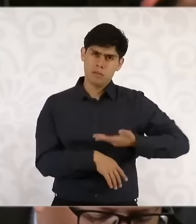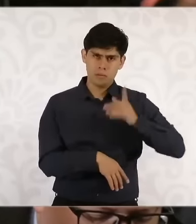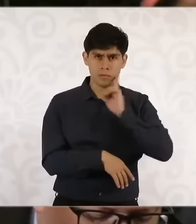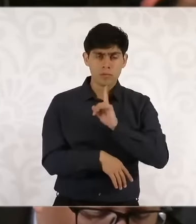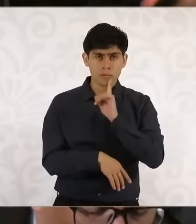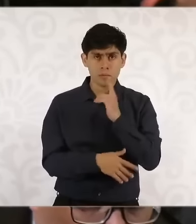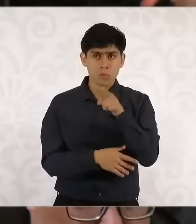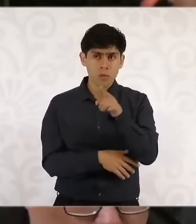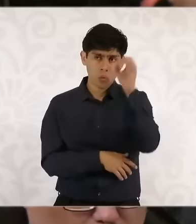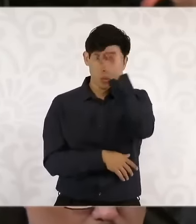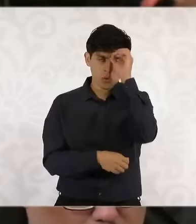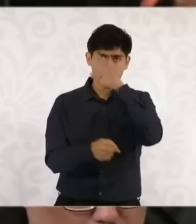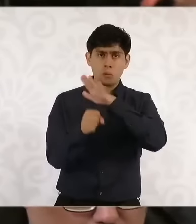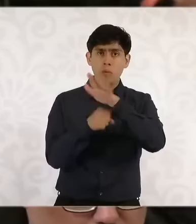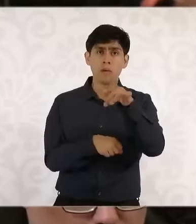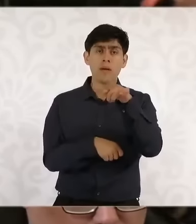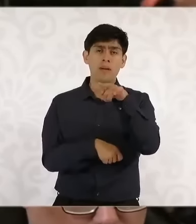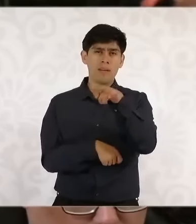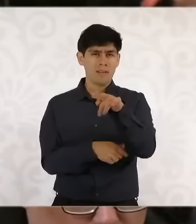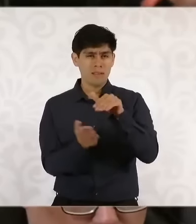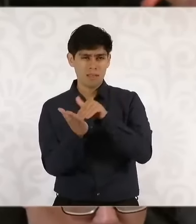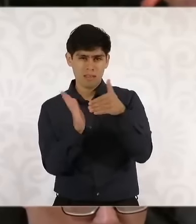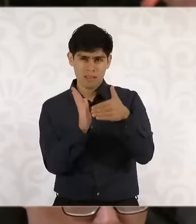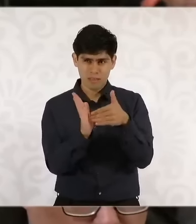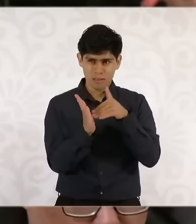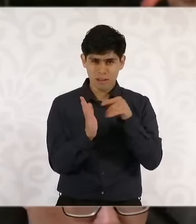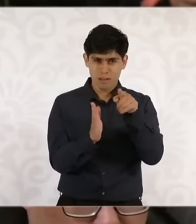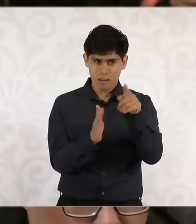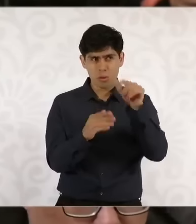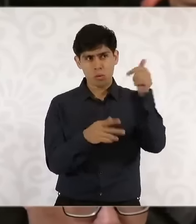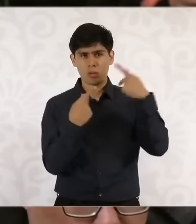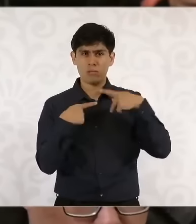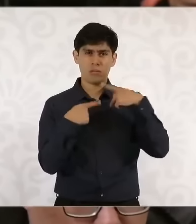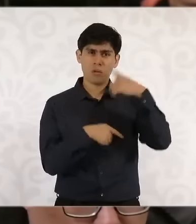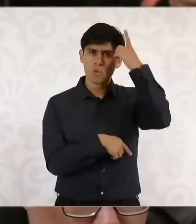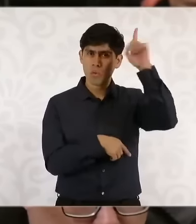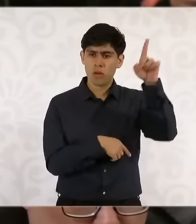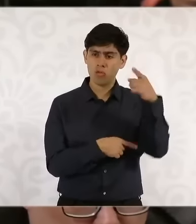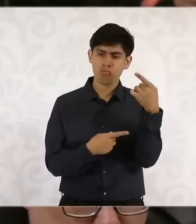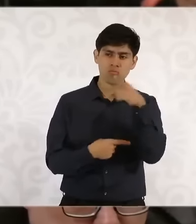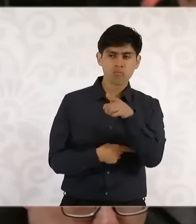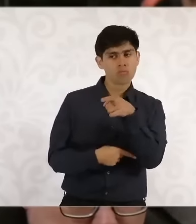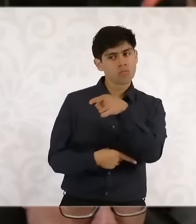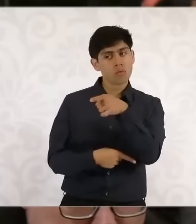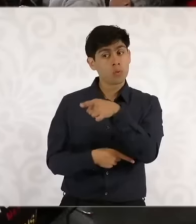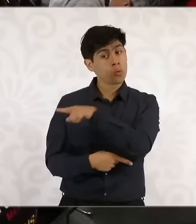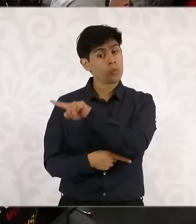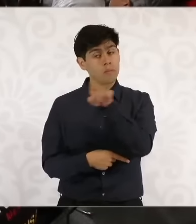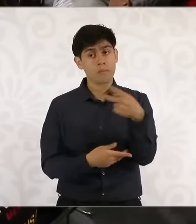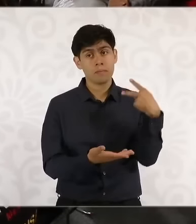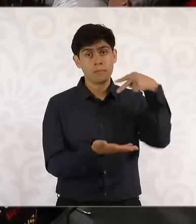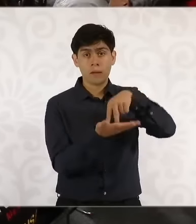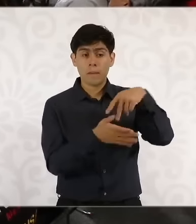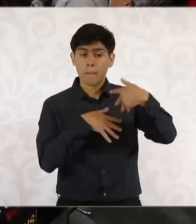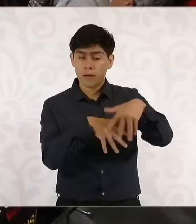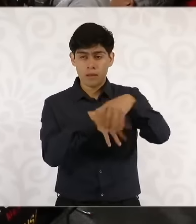utilicen estas mañas de amenazar a los comerciantes para que vayan a estas marchas,